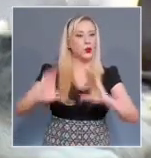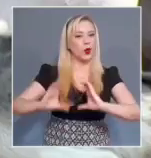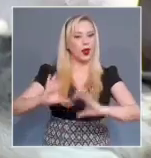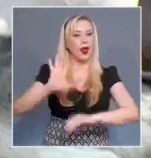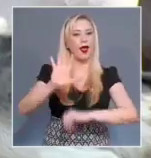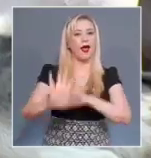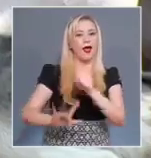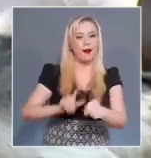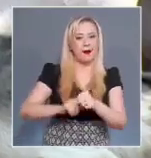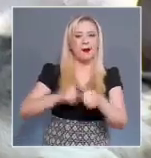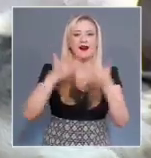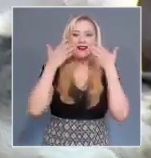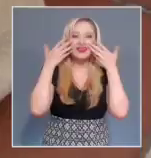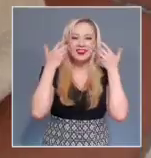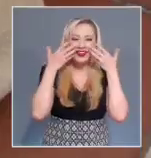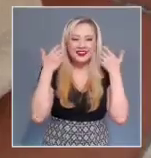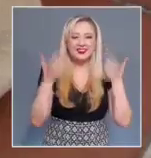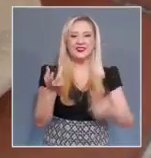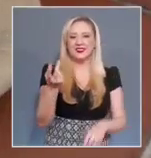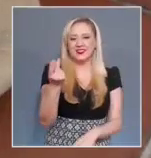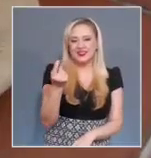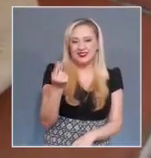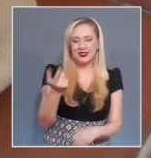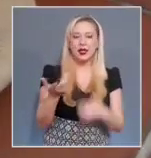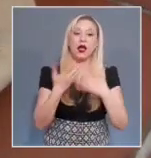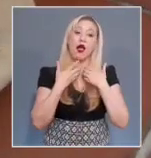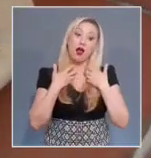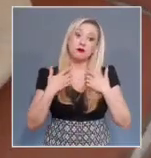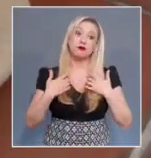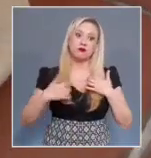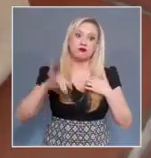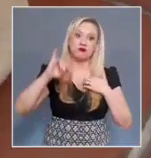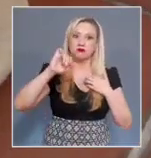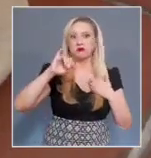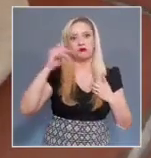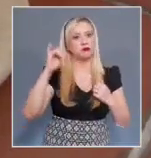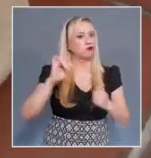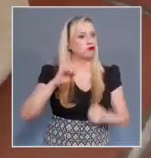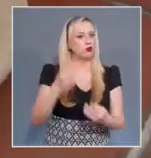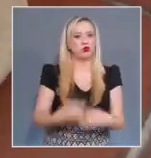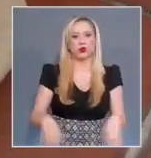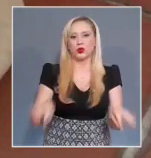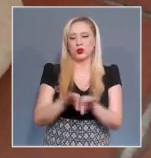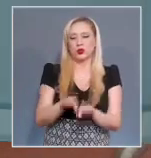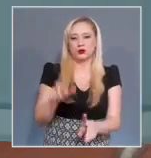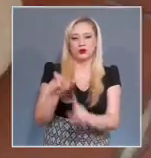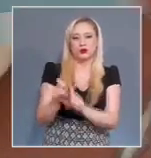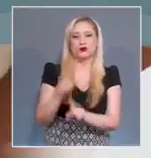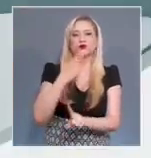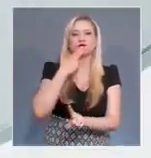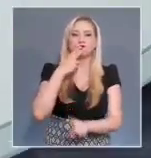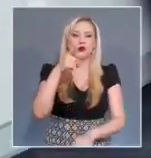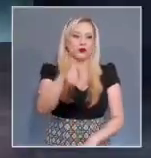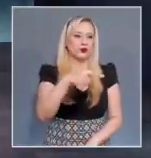los animales son sujetos de consideración moral y su tutela es responsabilidad común.